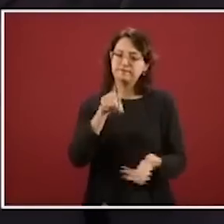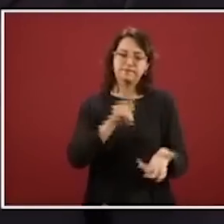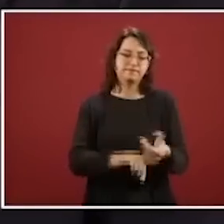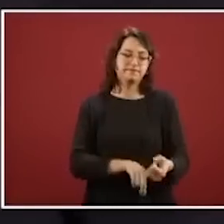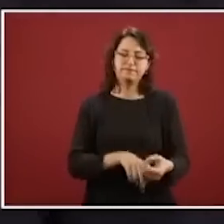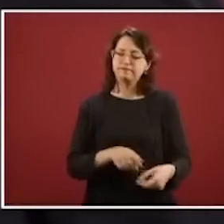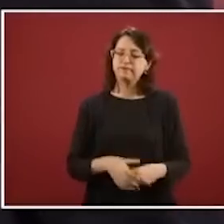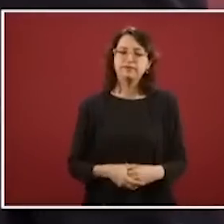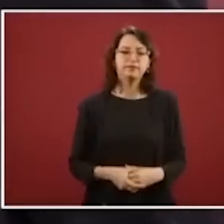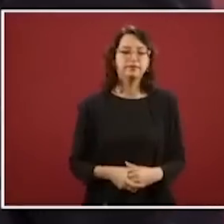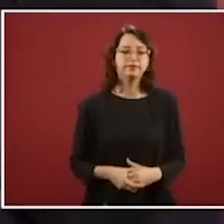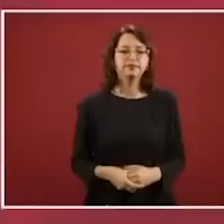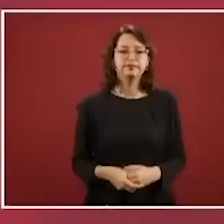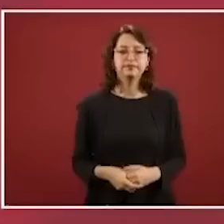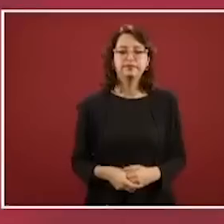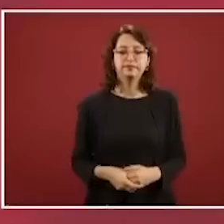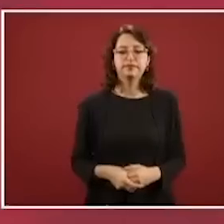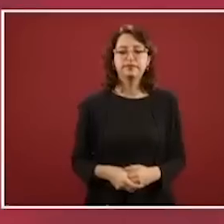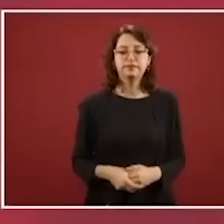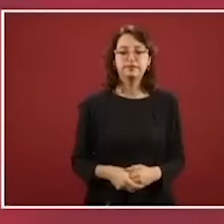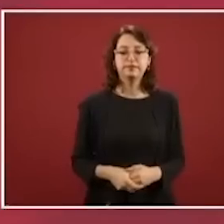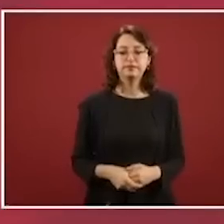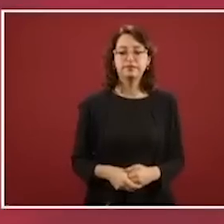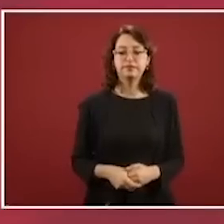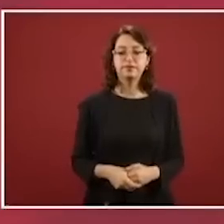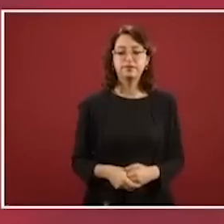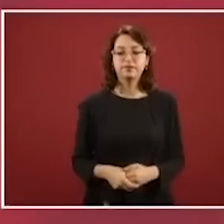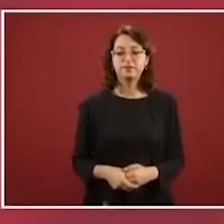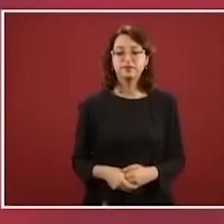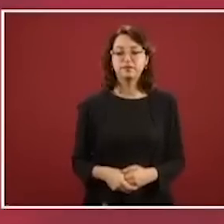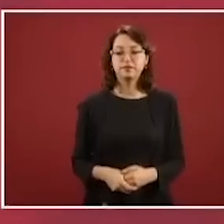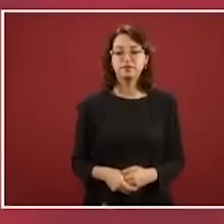Así como no podemos